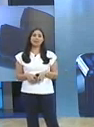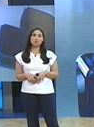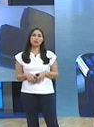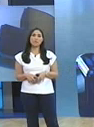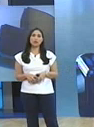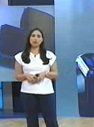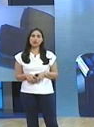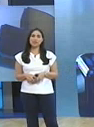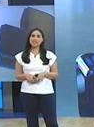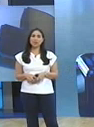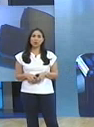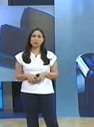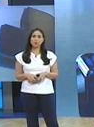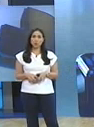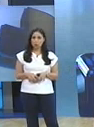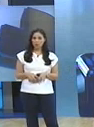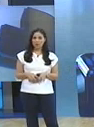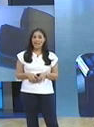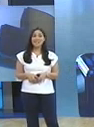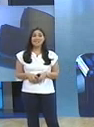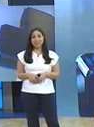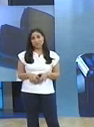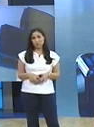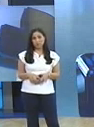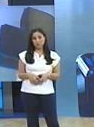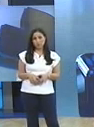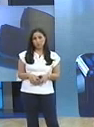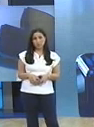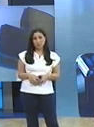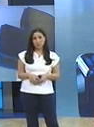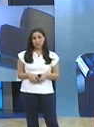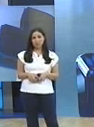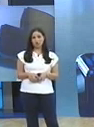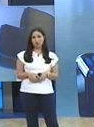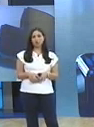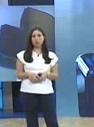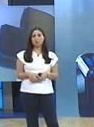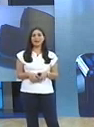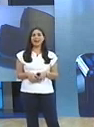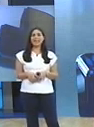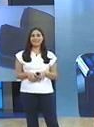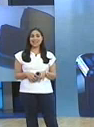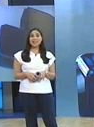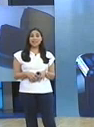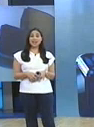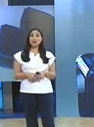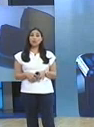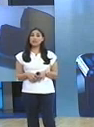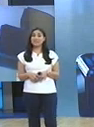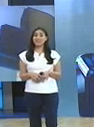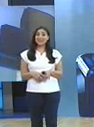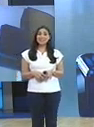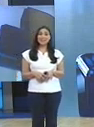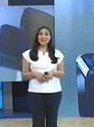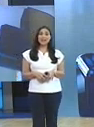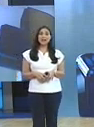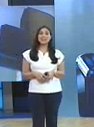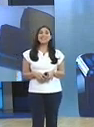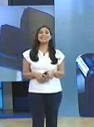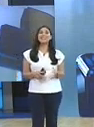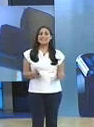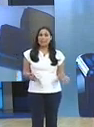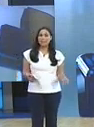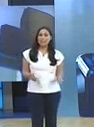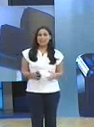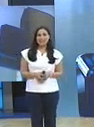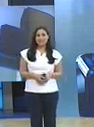de pista que vas a acumular puntos Texaco por tu compra. Sigue acumulando puntos y canjealos por combustible gratis. Si aún no estás registrado,